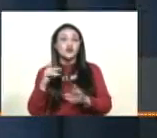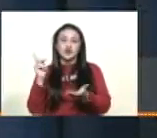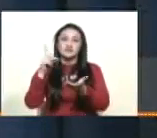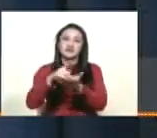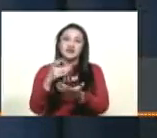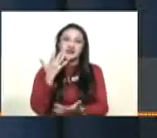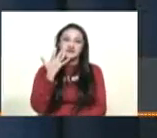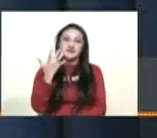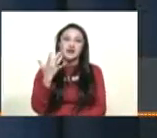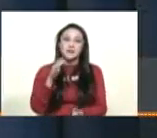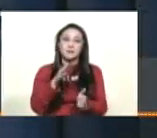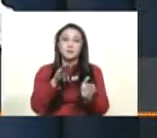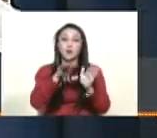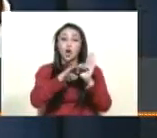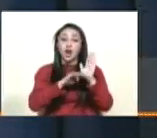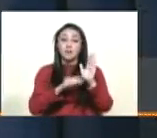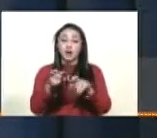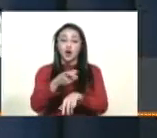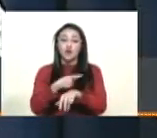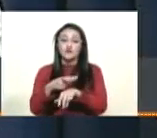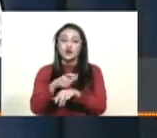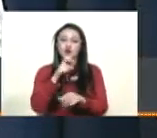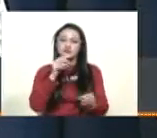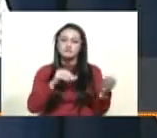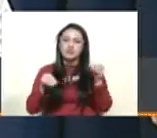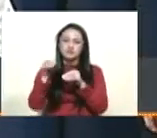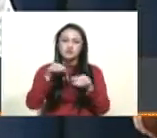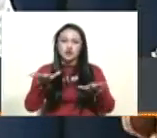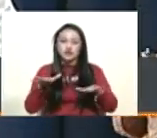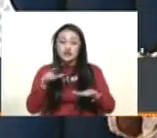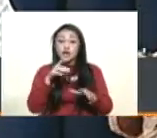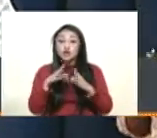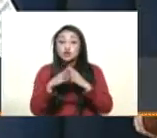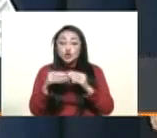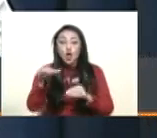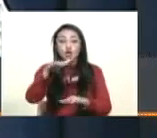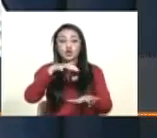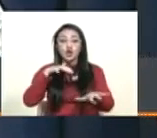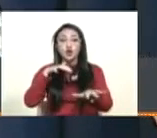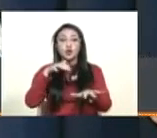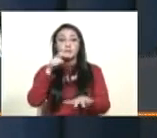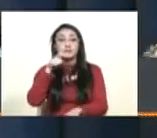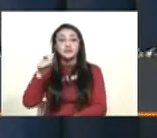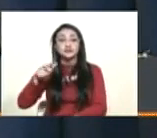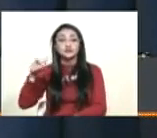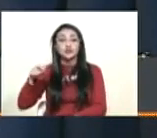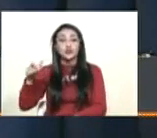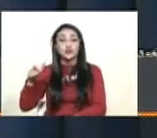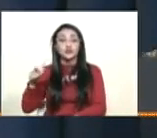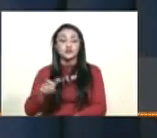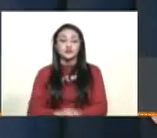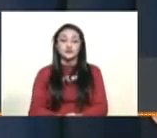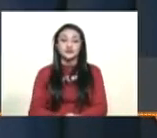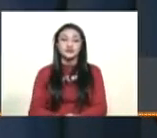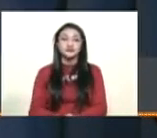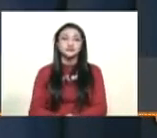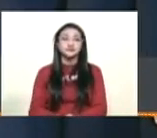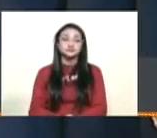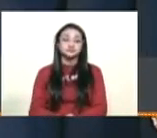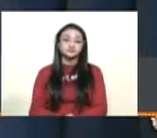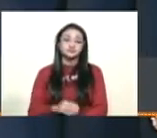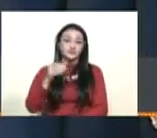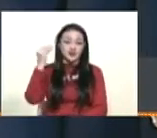ver ese programa de gobierno que fue construido por todas y por todos, porque hemos marcado desde la campaña un